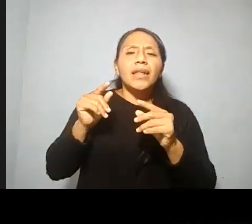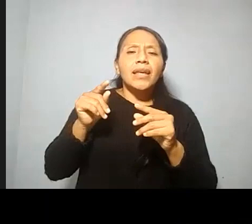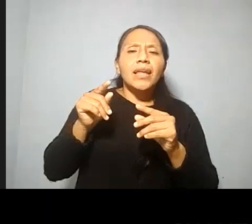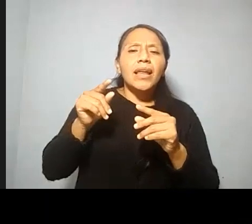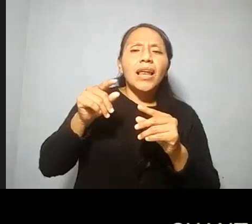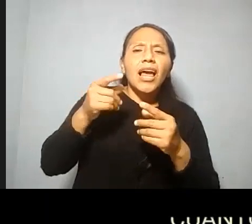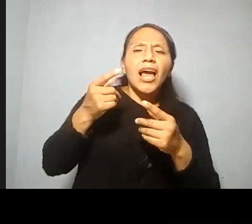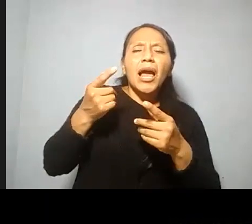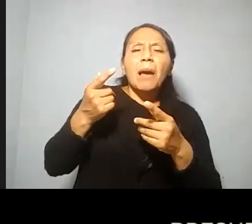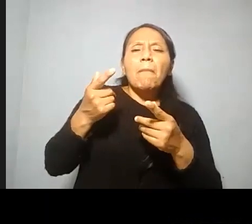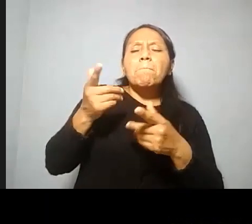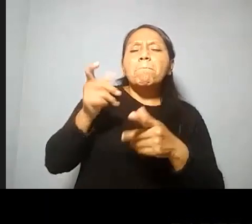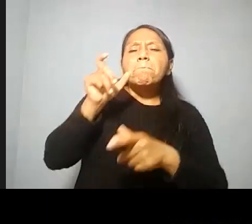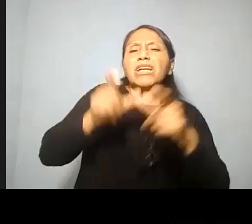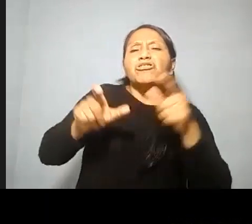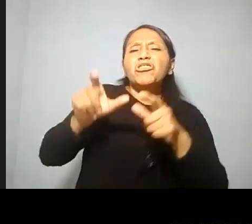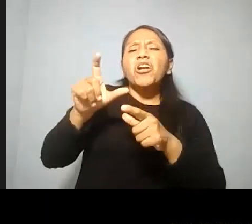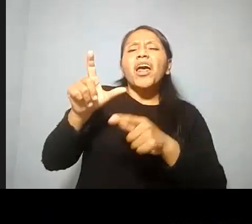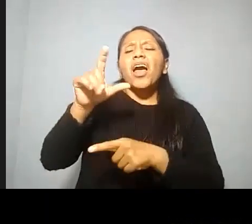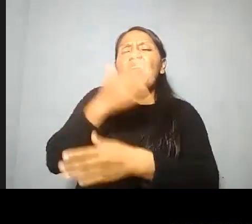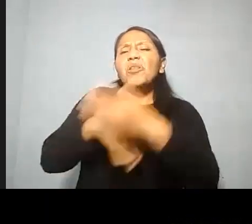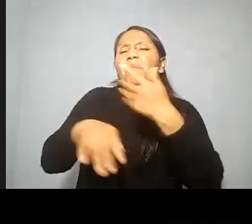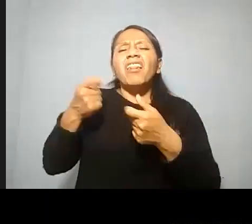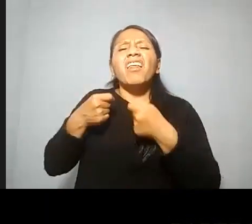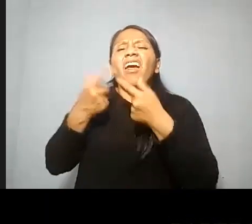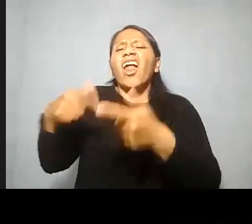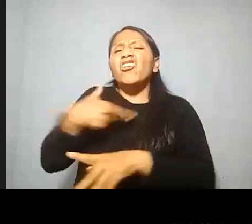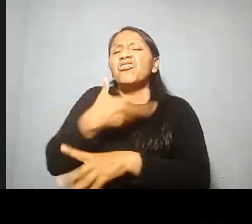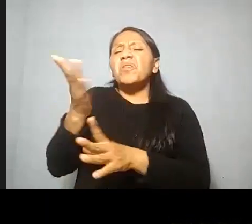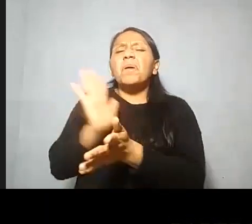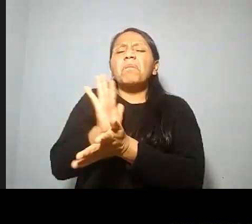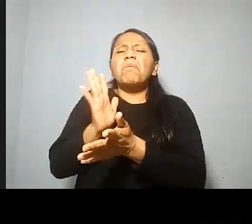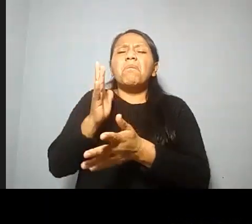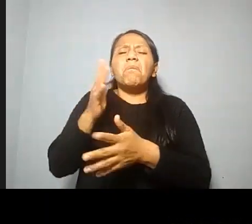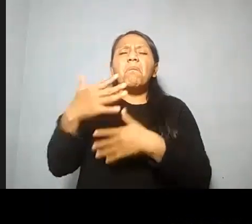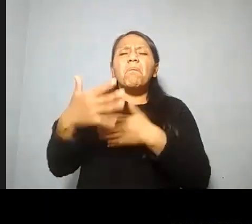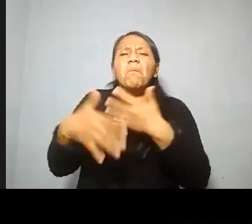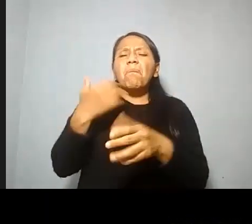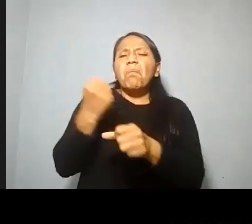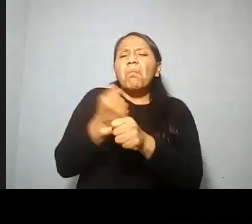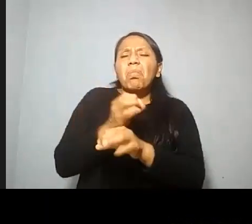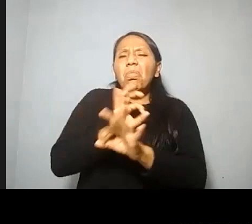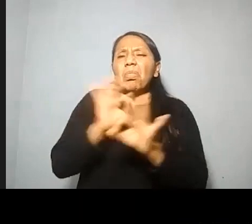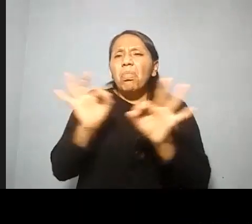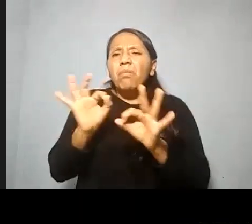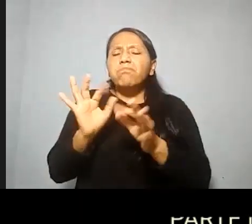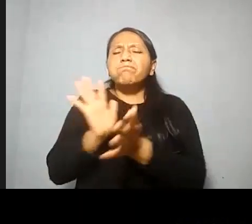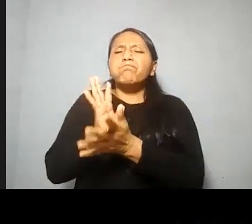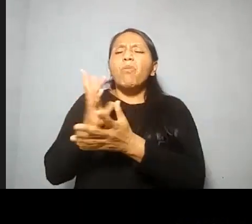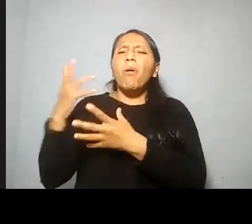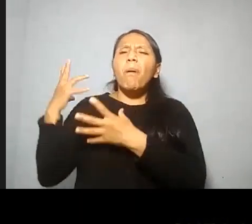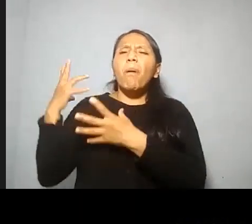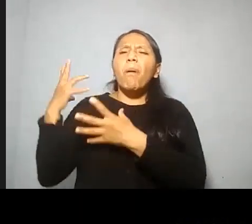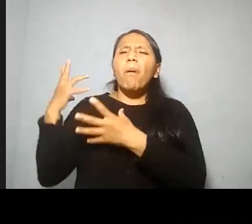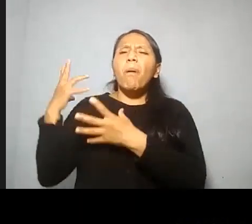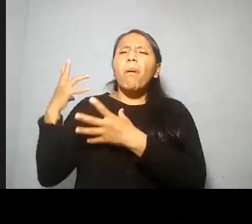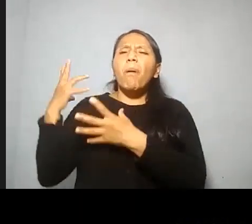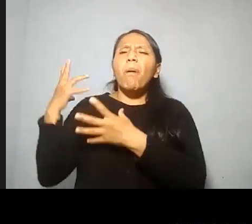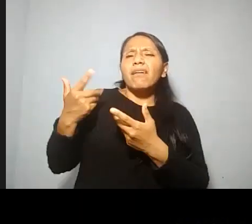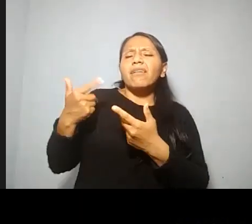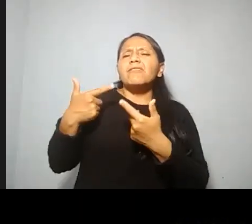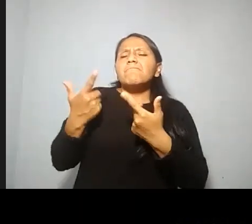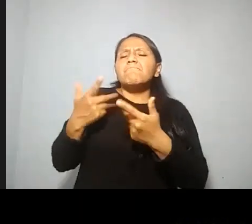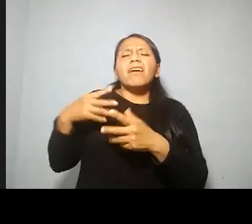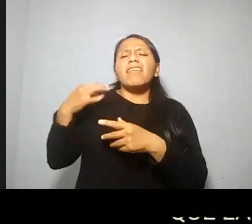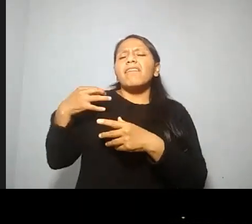que aportar a la sociedad, que es un ser improductivo y además una carga que deberá ser